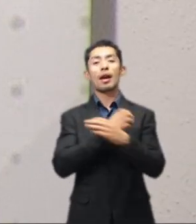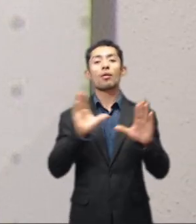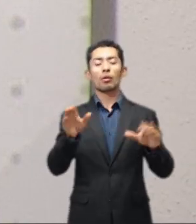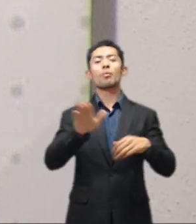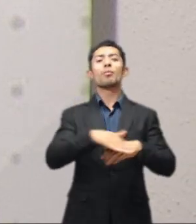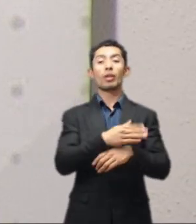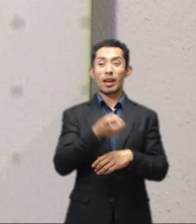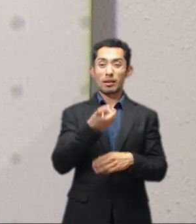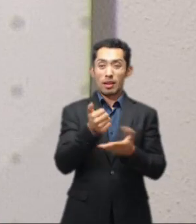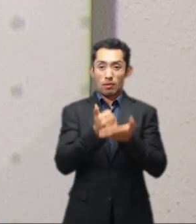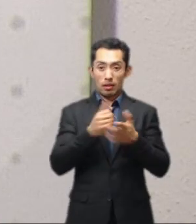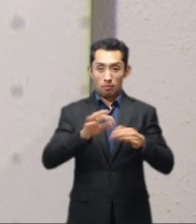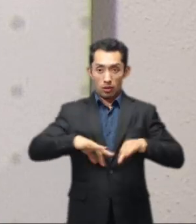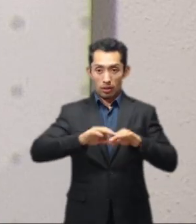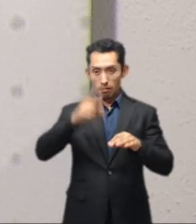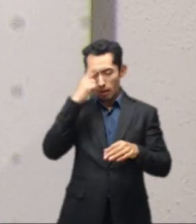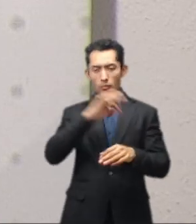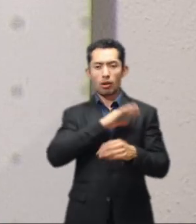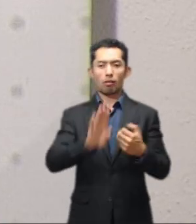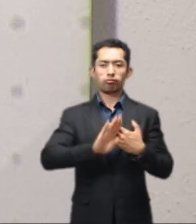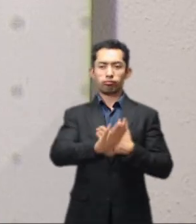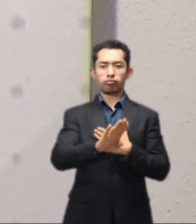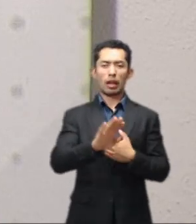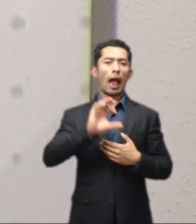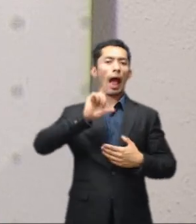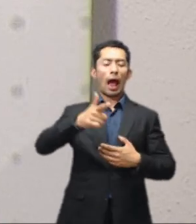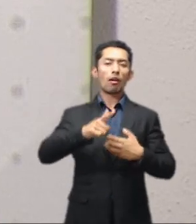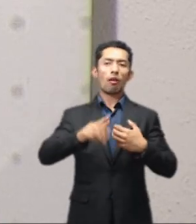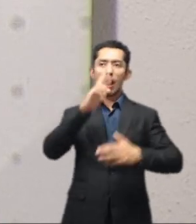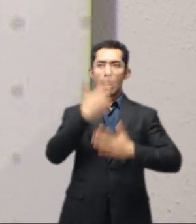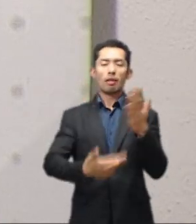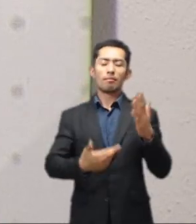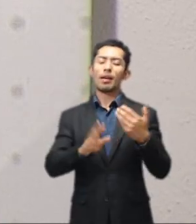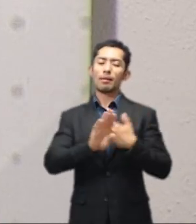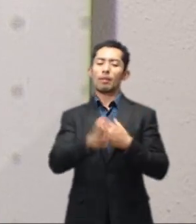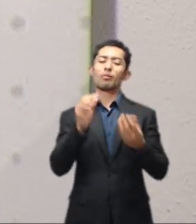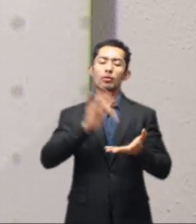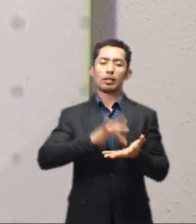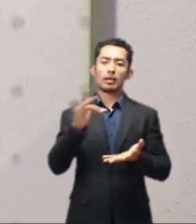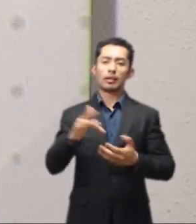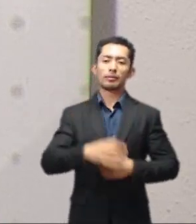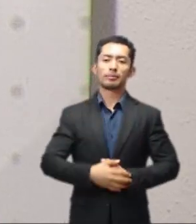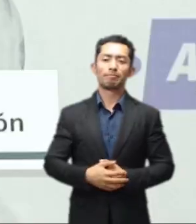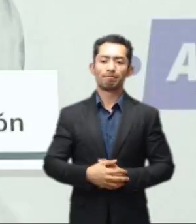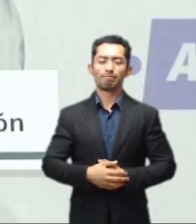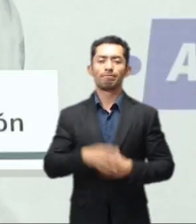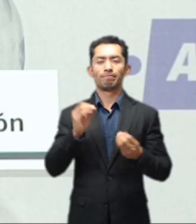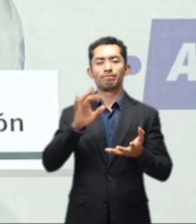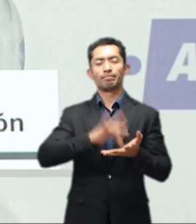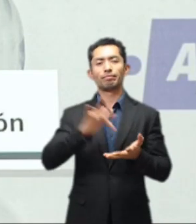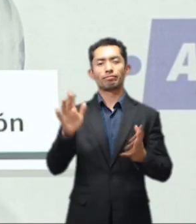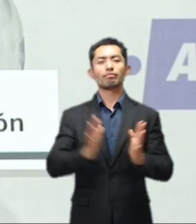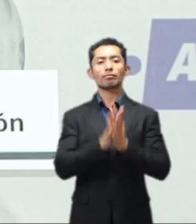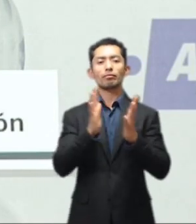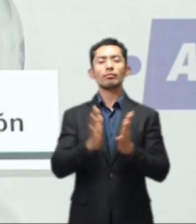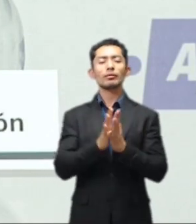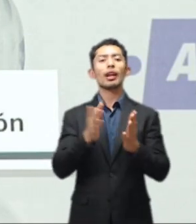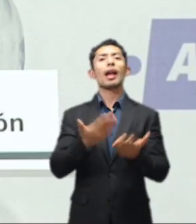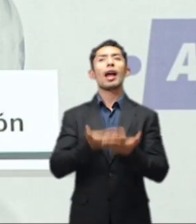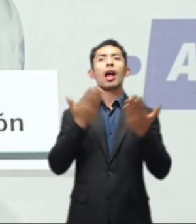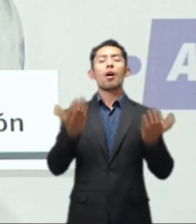porque es la clave para prevenir prácticamente cualquier delito Muchas gracias muchas gracias por su participación